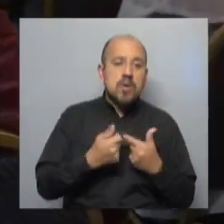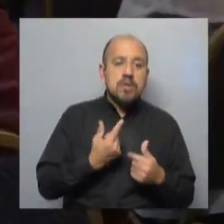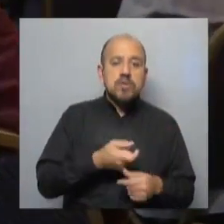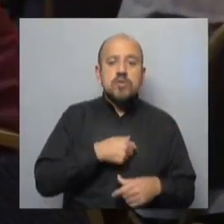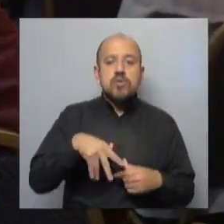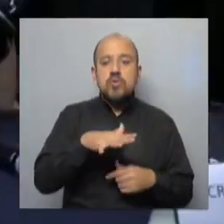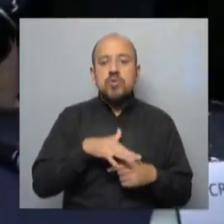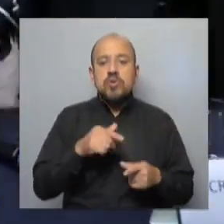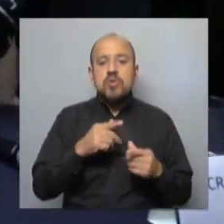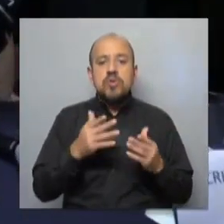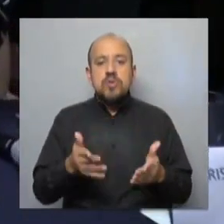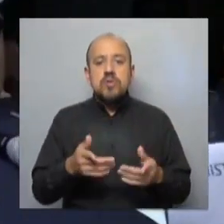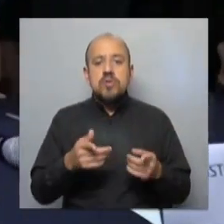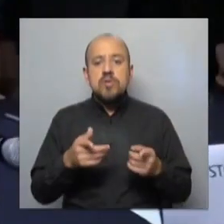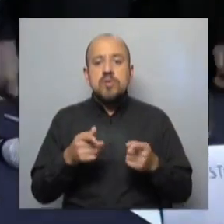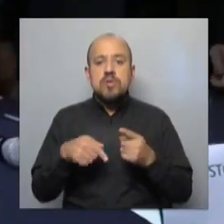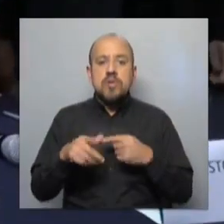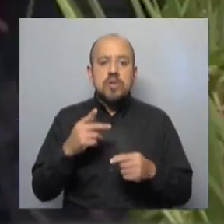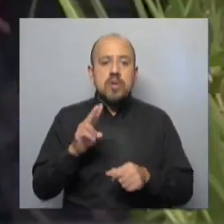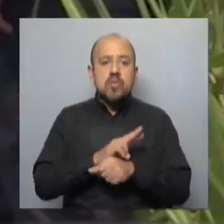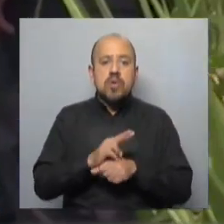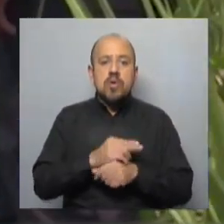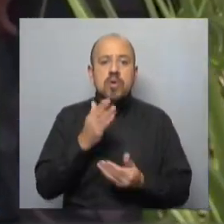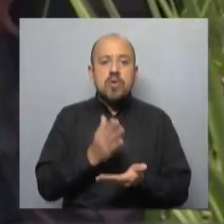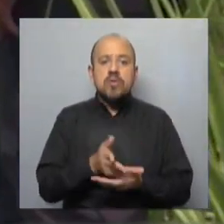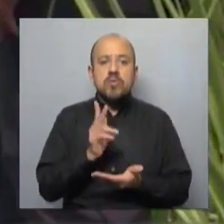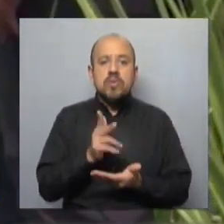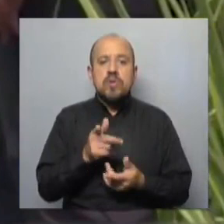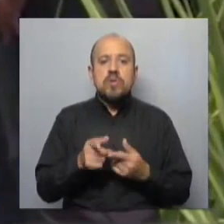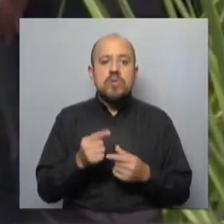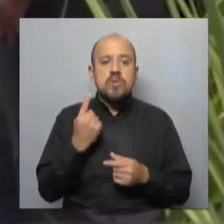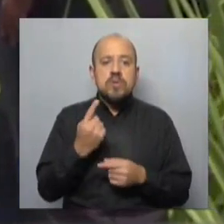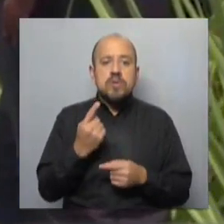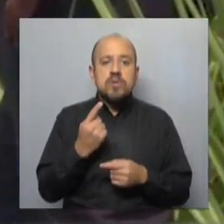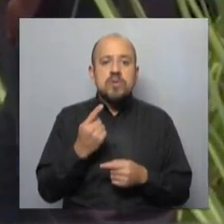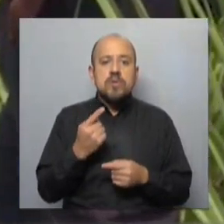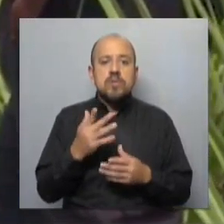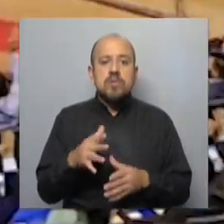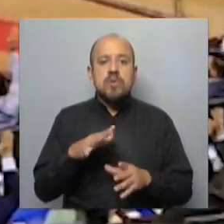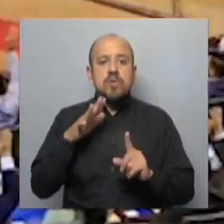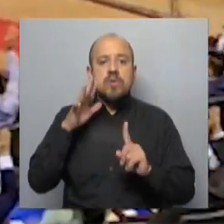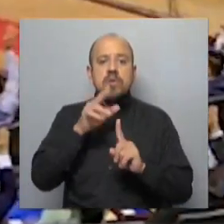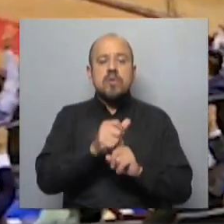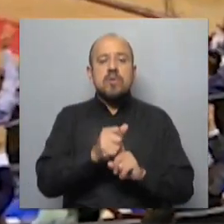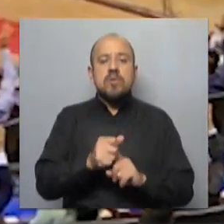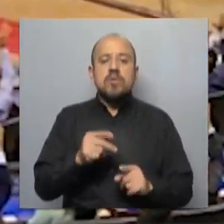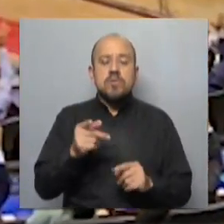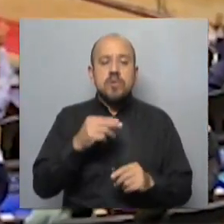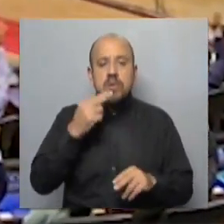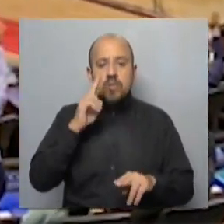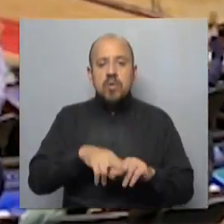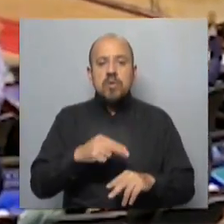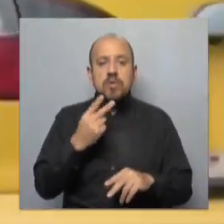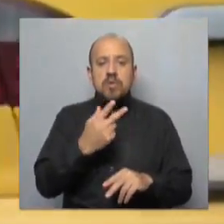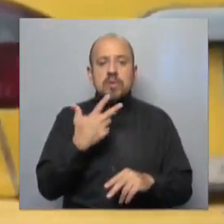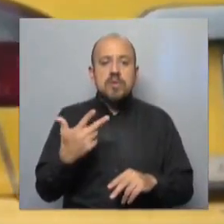sociales y la procuraduría para la defensa de los derechos humanos principalmente por detenciones arbitrarias y por la muerte de 23